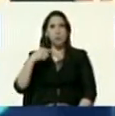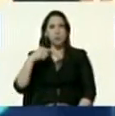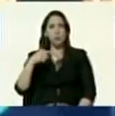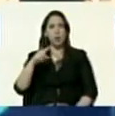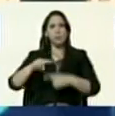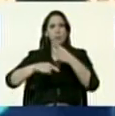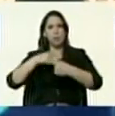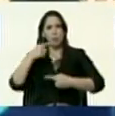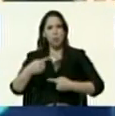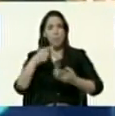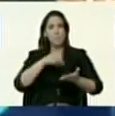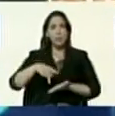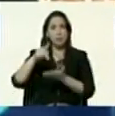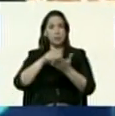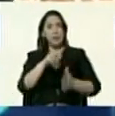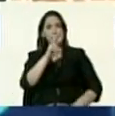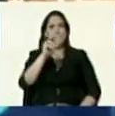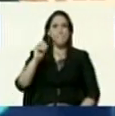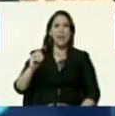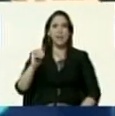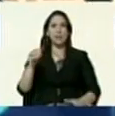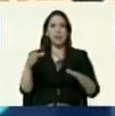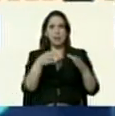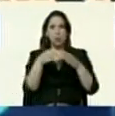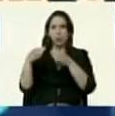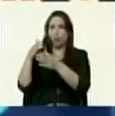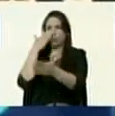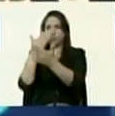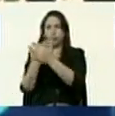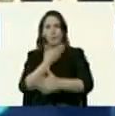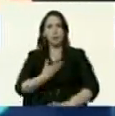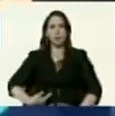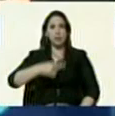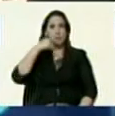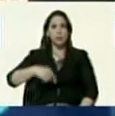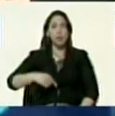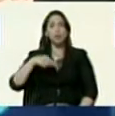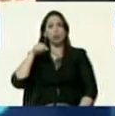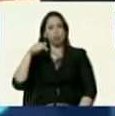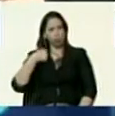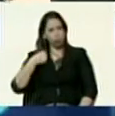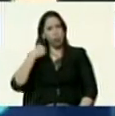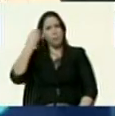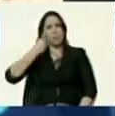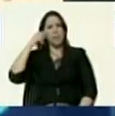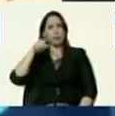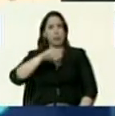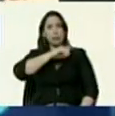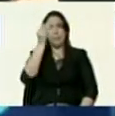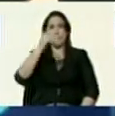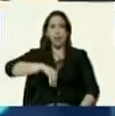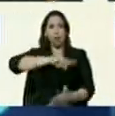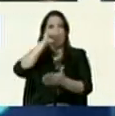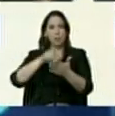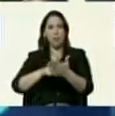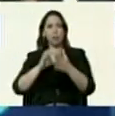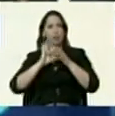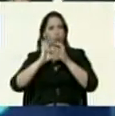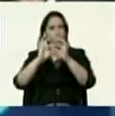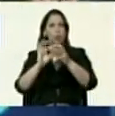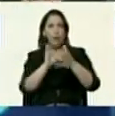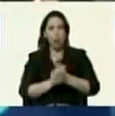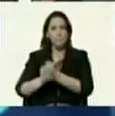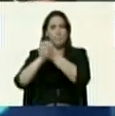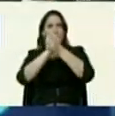haber participado en 20 reuniones con él, creo que es el más completo. Se ha consolidado la amistad